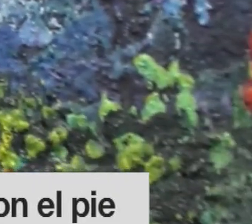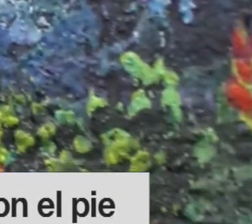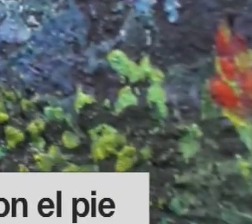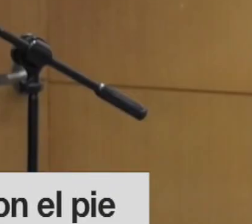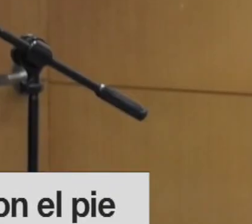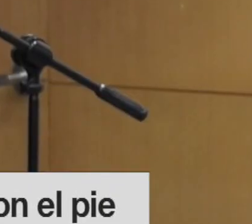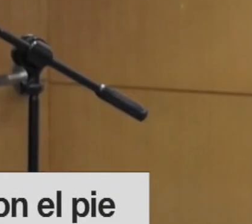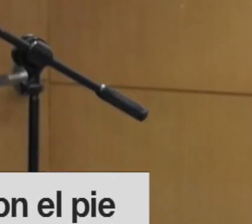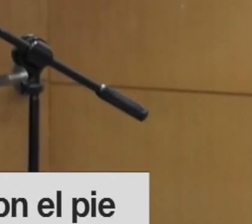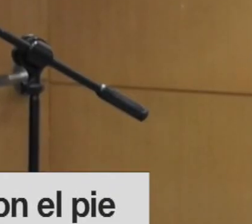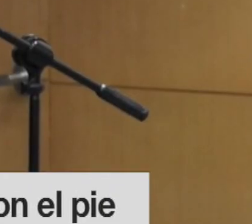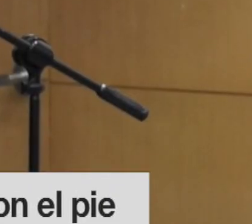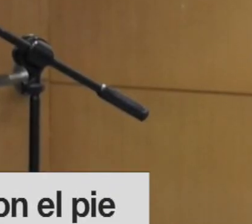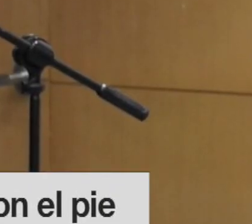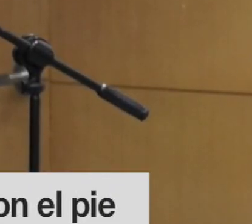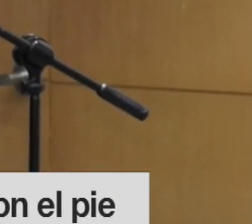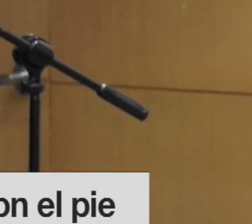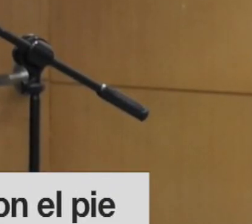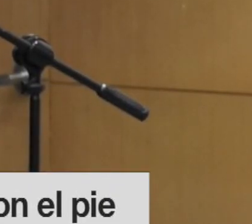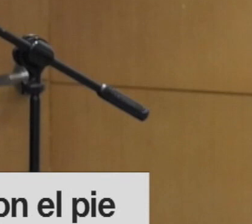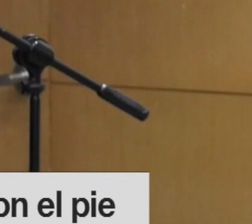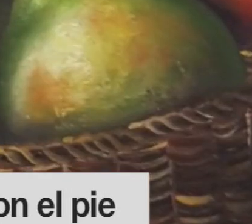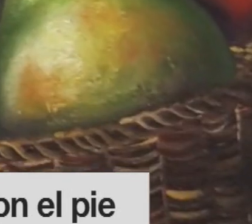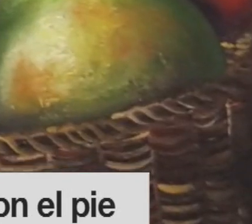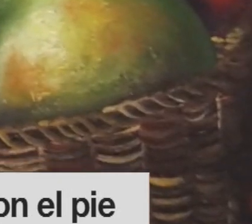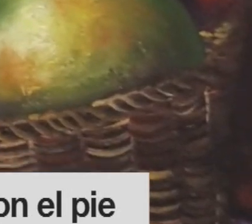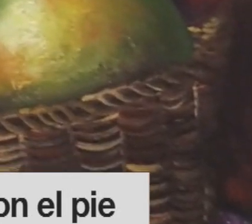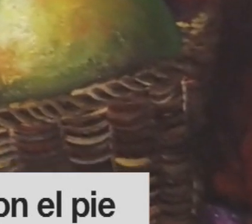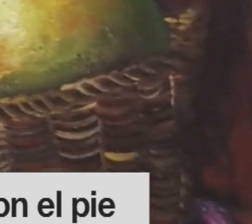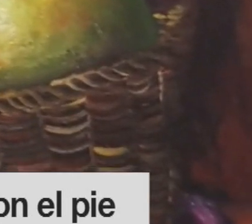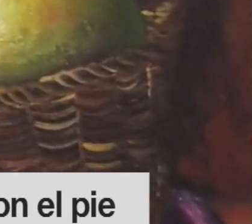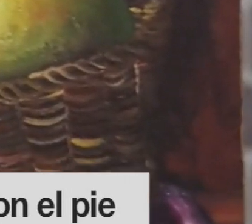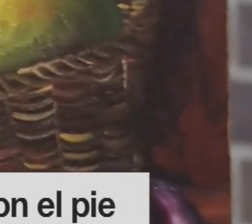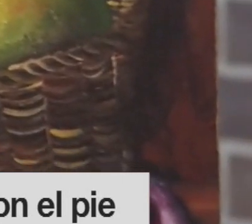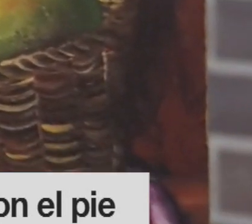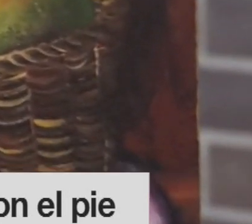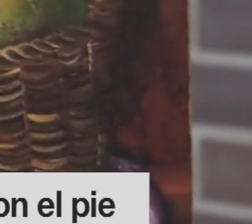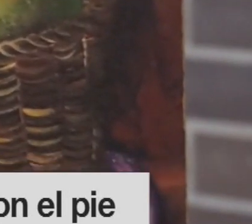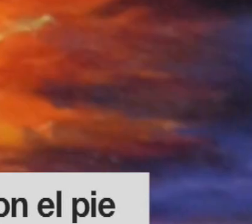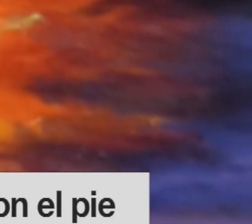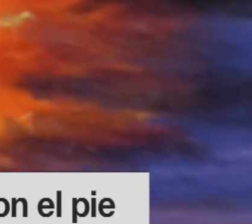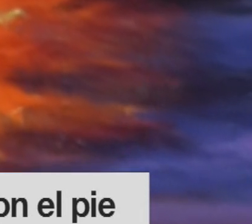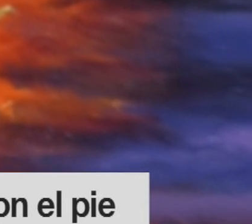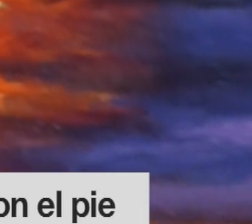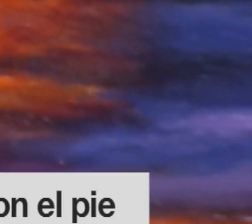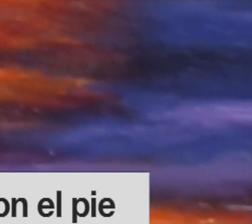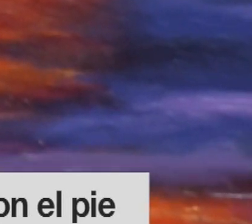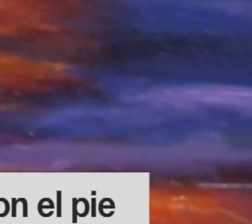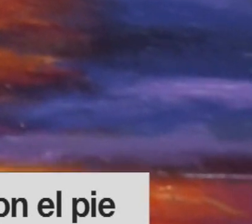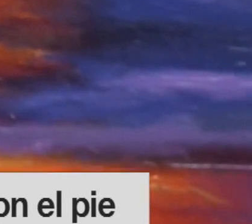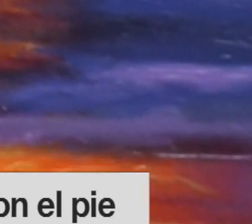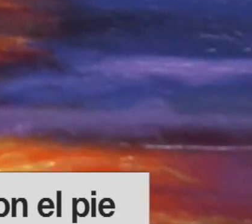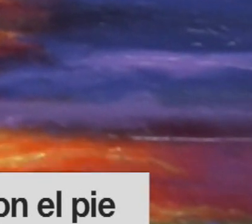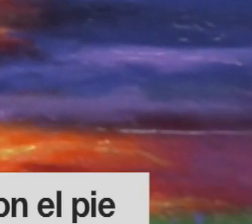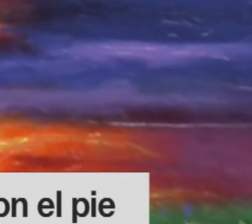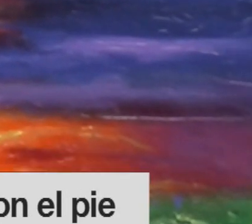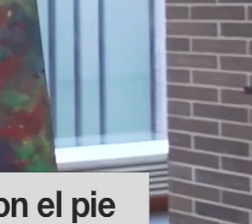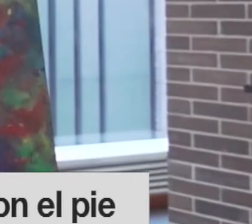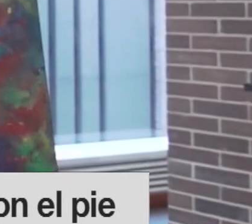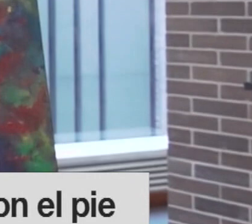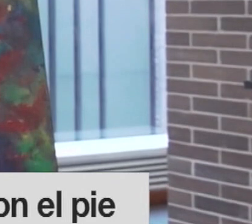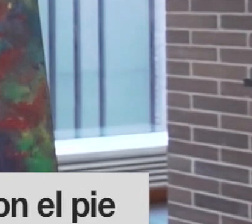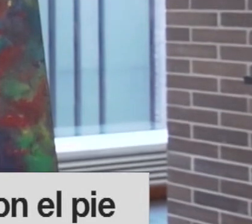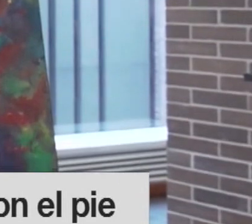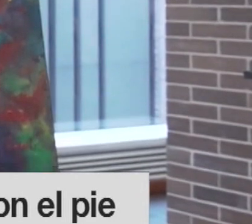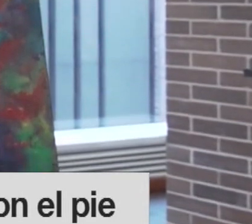esta iniciativa siendo una de las firmantes del Pacto por la Educación Superior Inclusiva e integrante de la Red Colombiana de Universidades